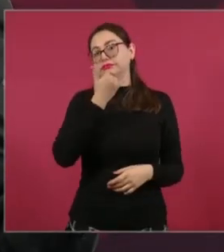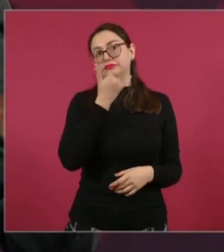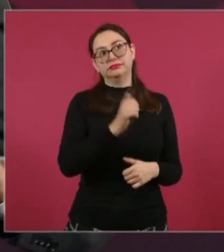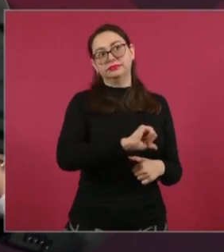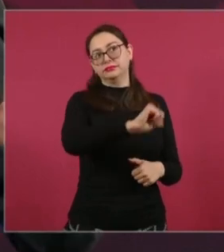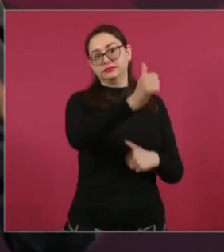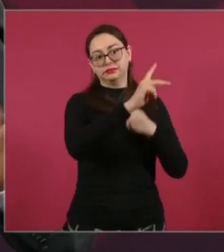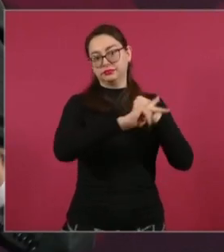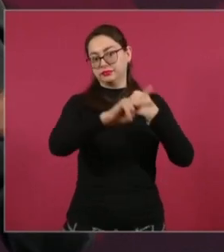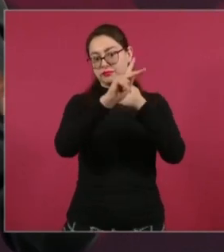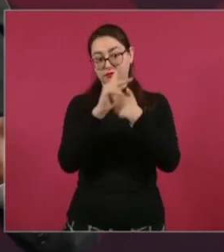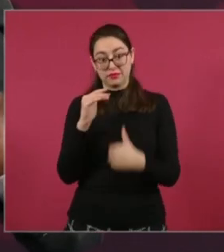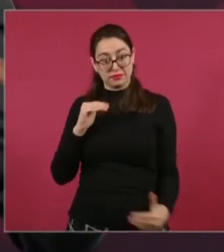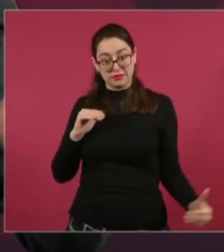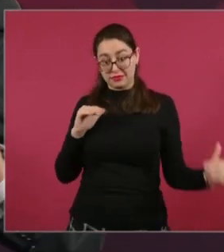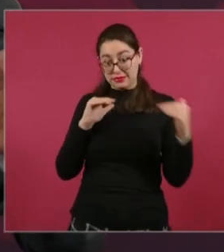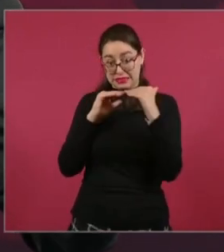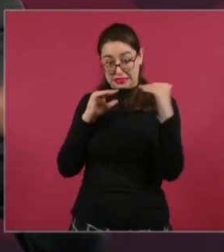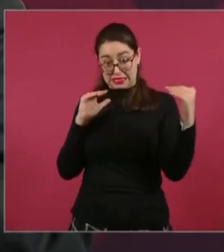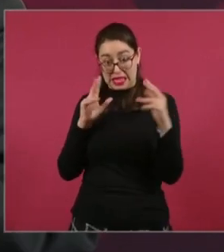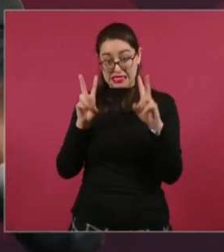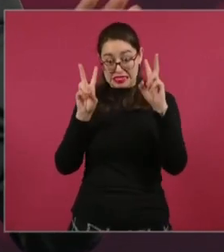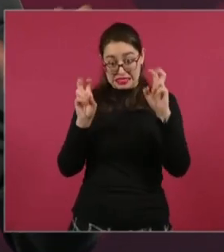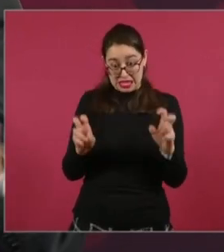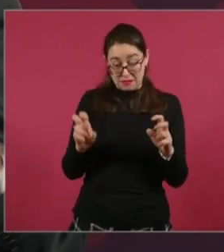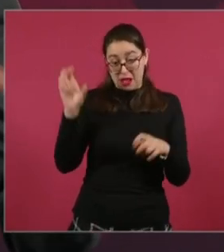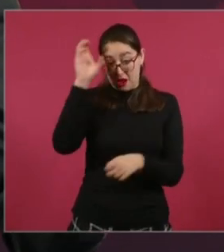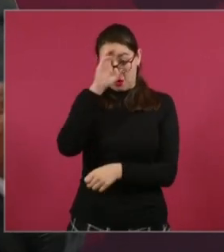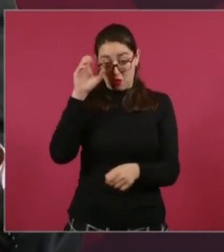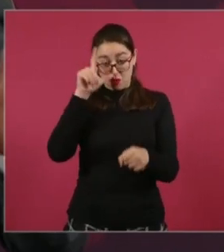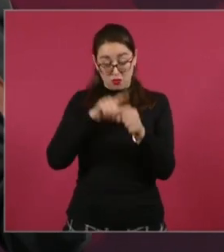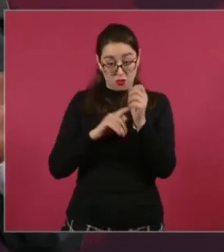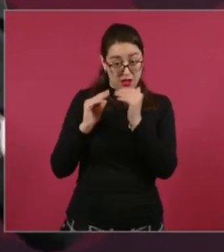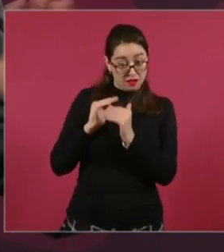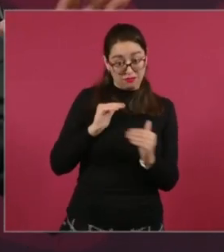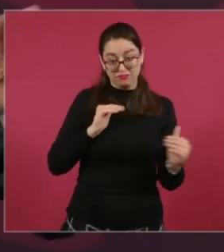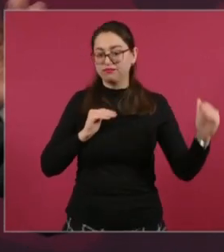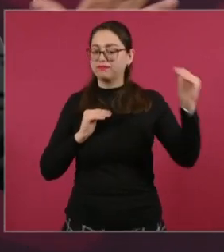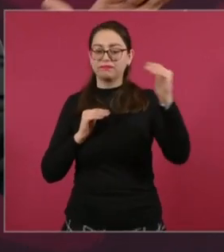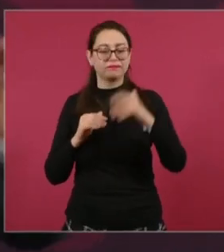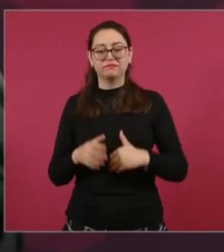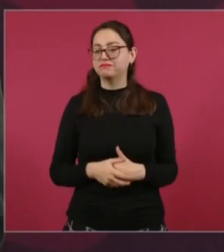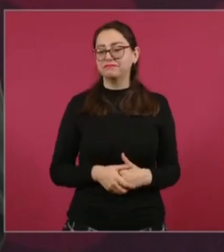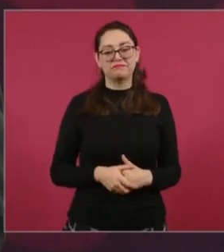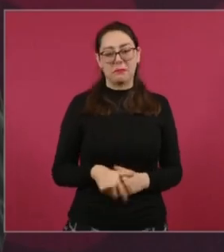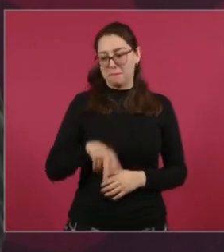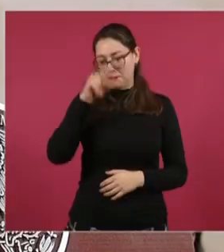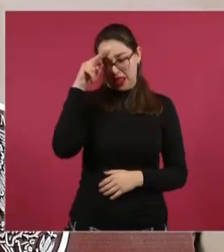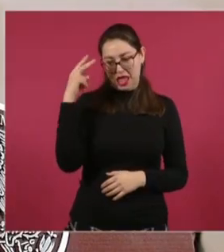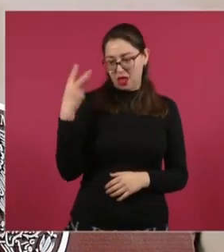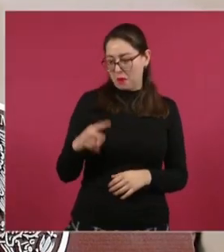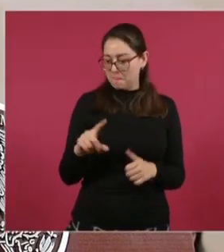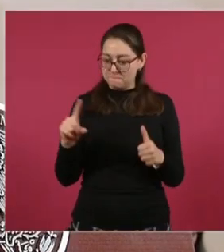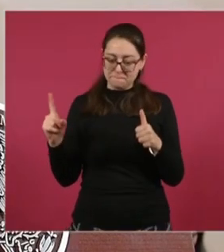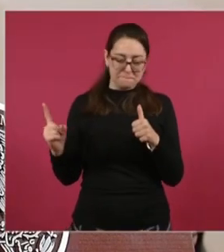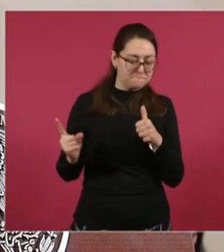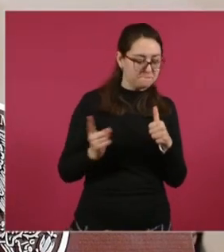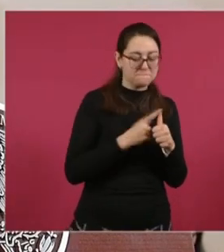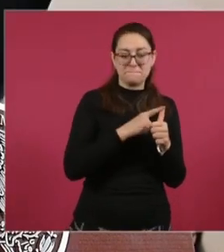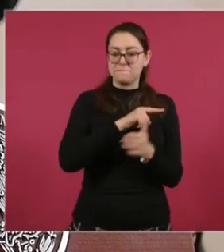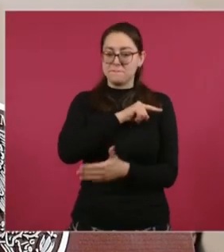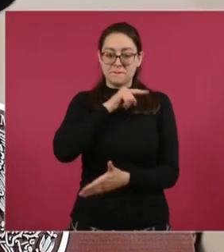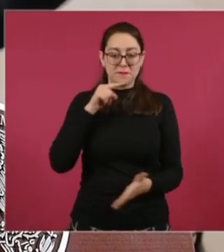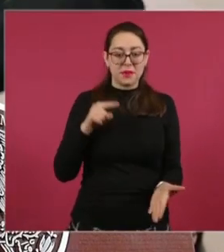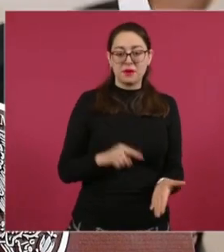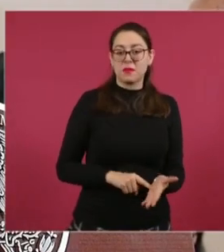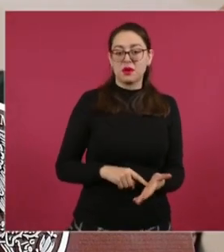en otros países, ni